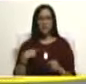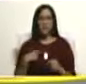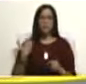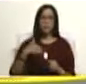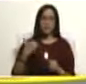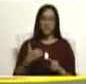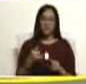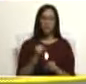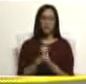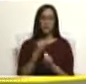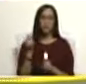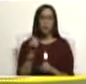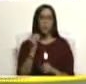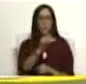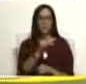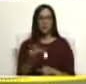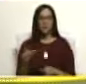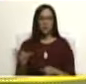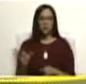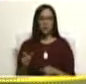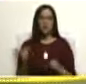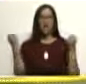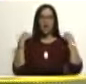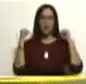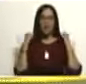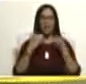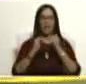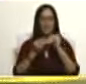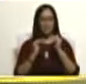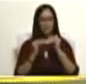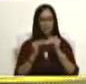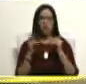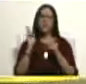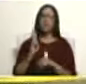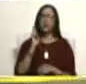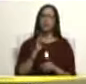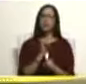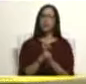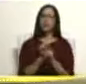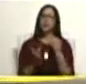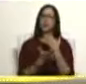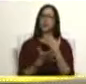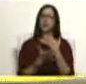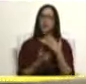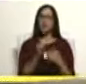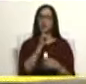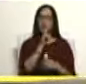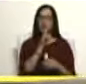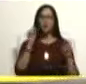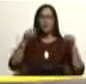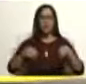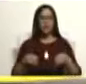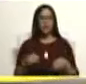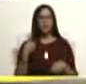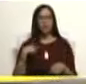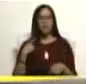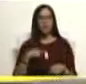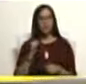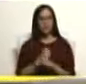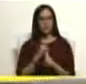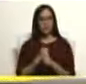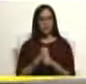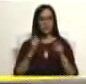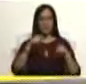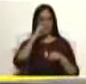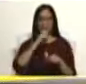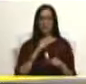derechos digitales como ciudadanos. Debe haber un ejercicio ético también en el uso de las tecnologías de la información. Esto es parte de lo que queremos trabajar este año,